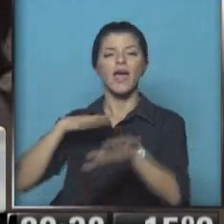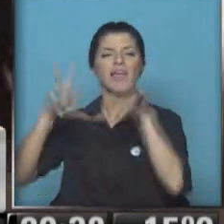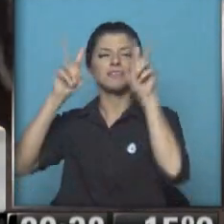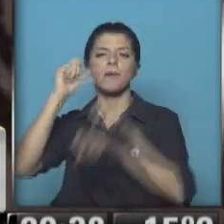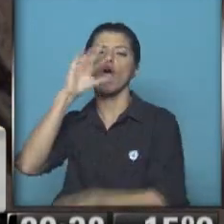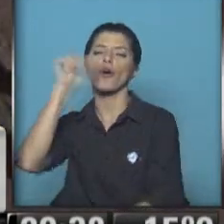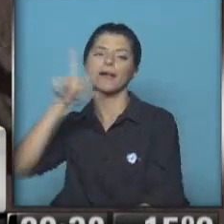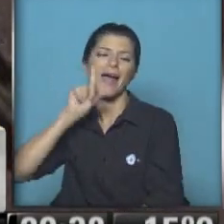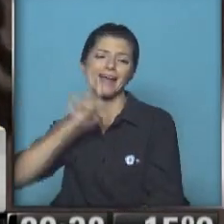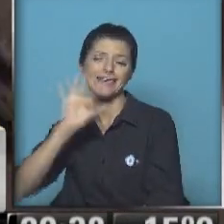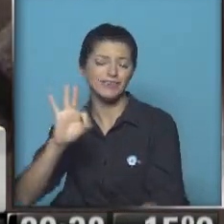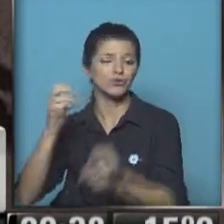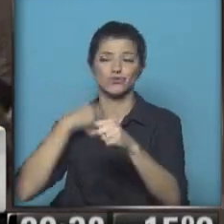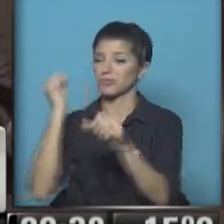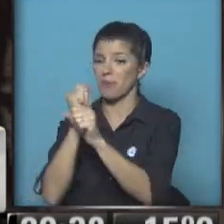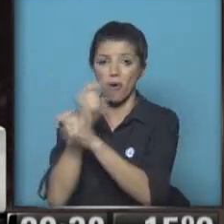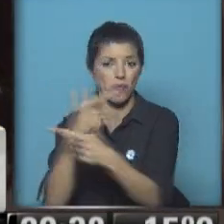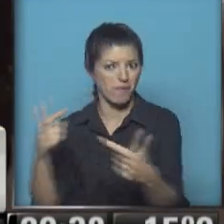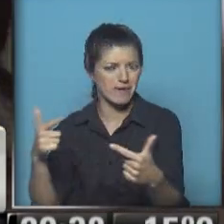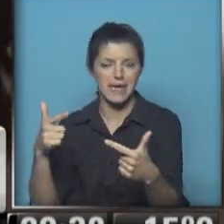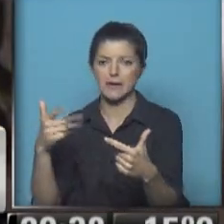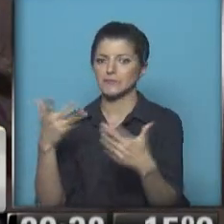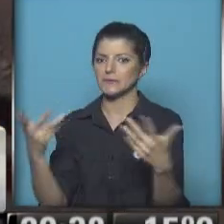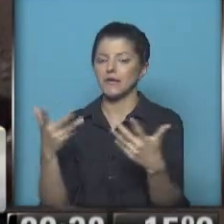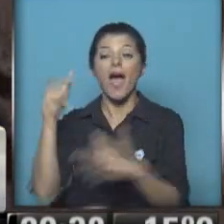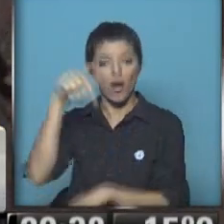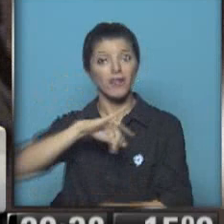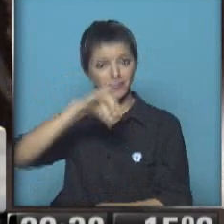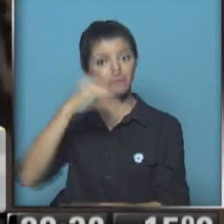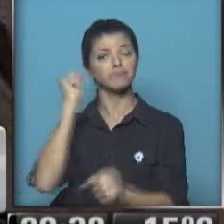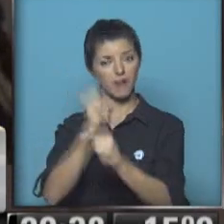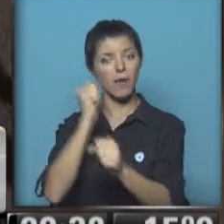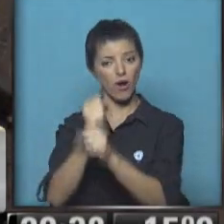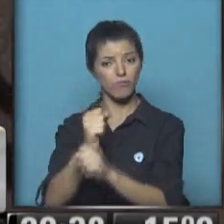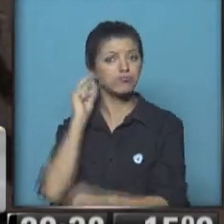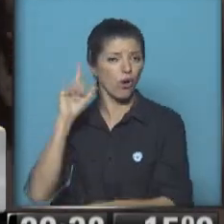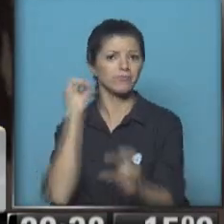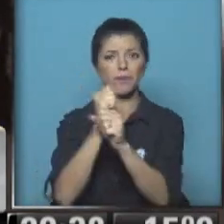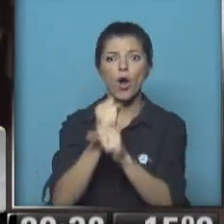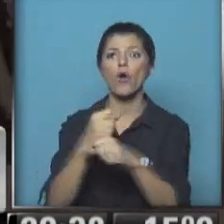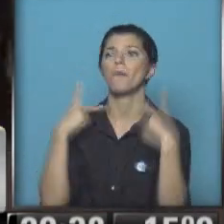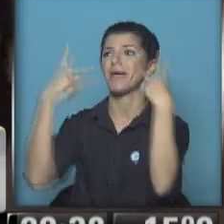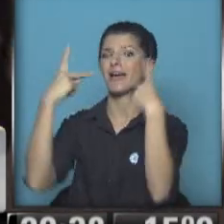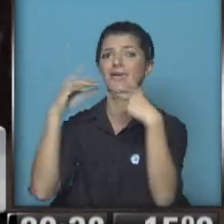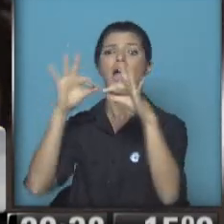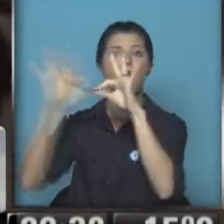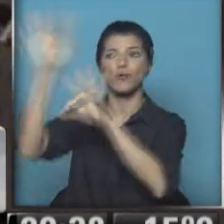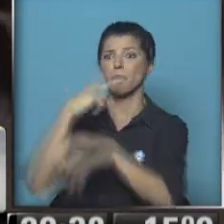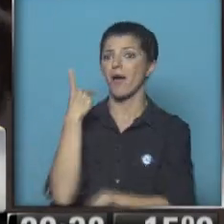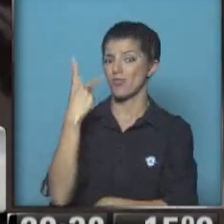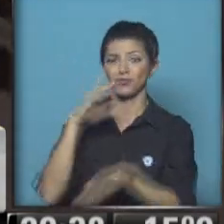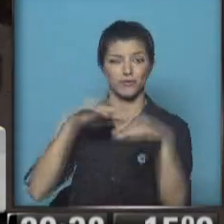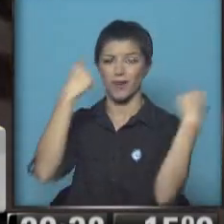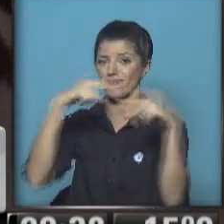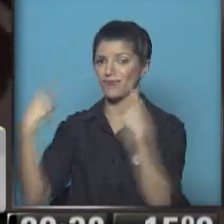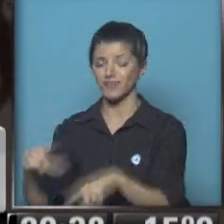corralón, estaba desocupado, o sea, no tenía trabajo, ahora tengo trabajo, me pude ir dos veces a Europa. Me devolvió la dignidad y